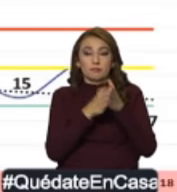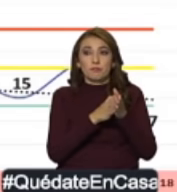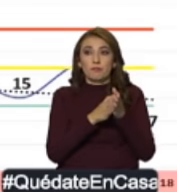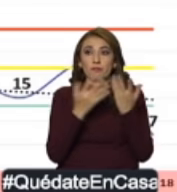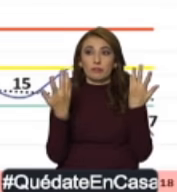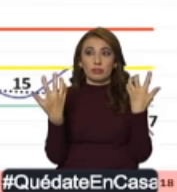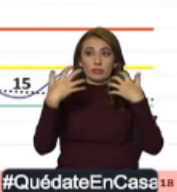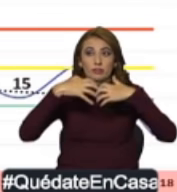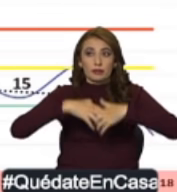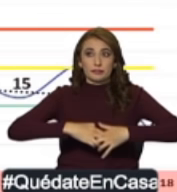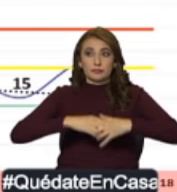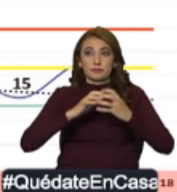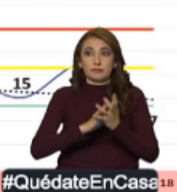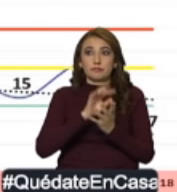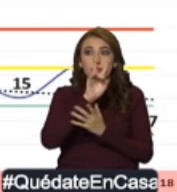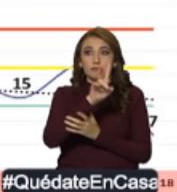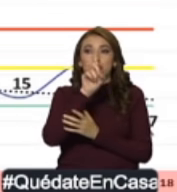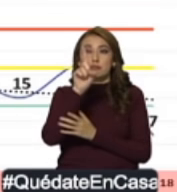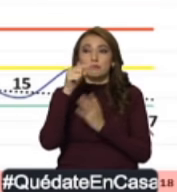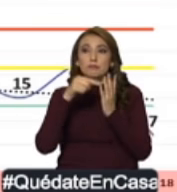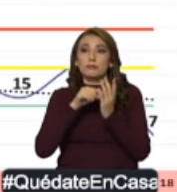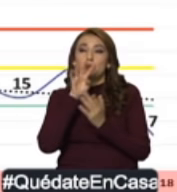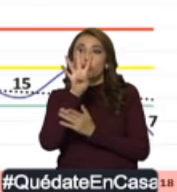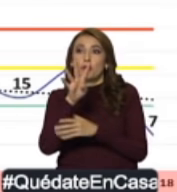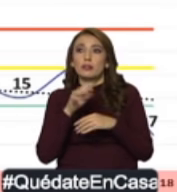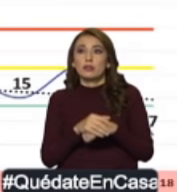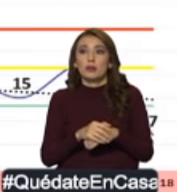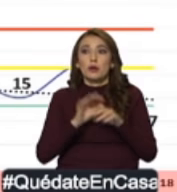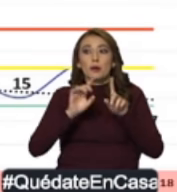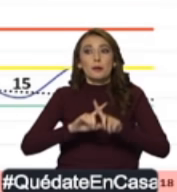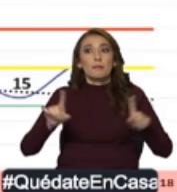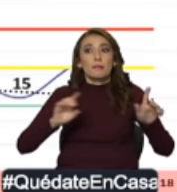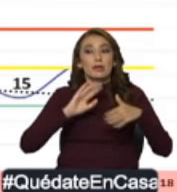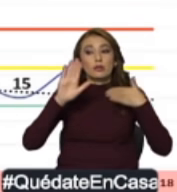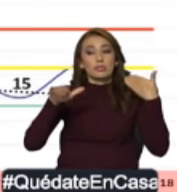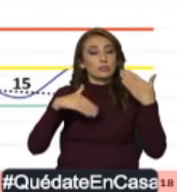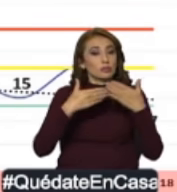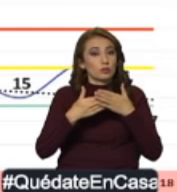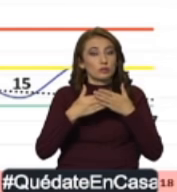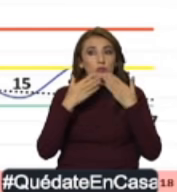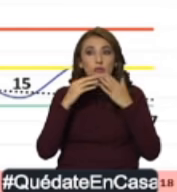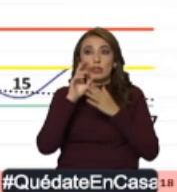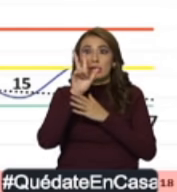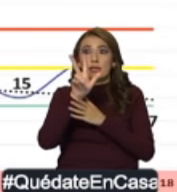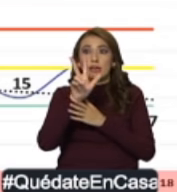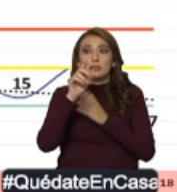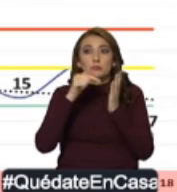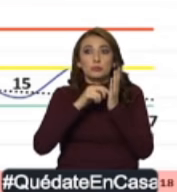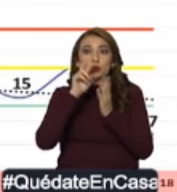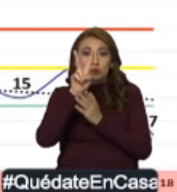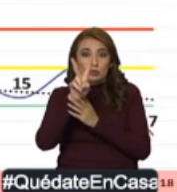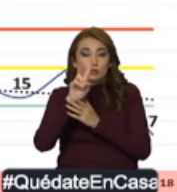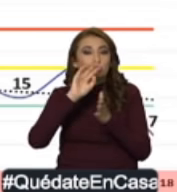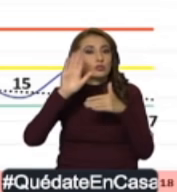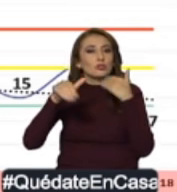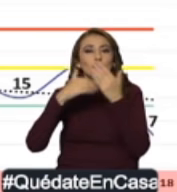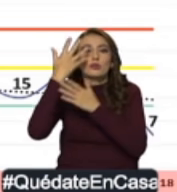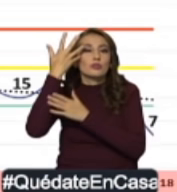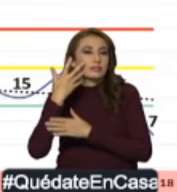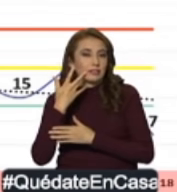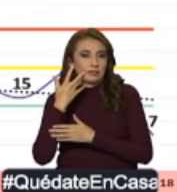de 21.4, pero el promedio diario de 3.2 y 3.3. Como no hay una